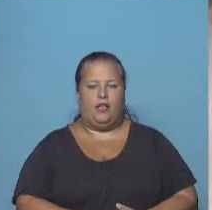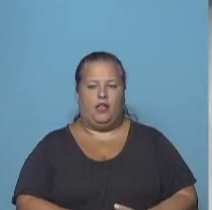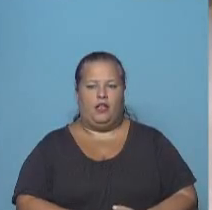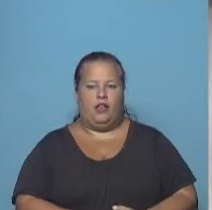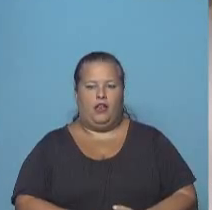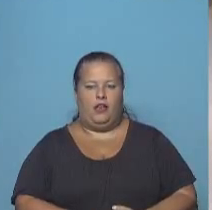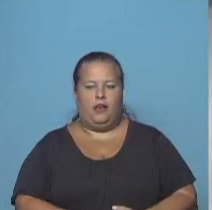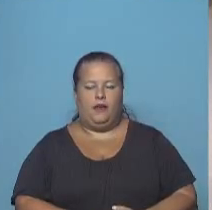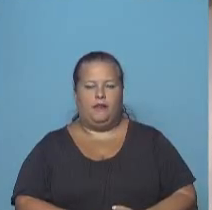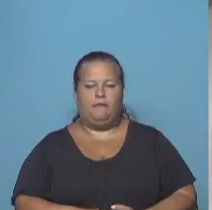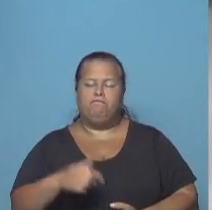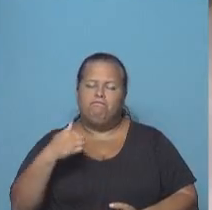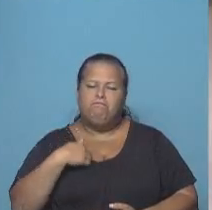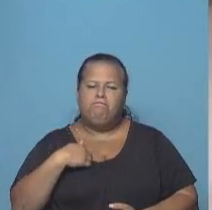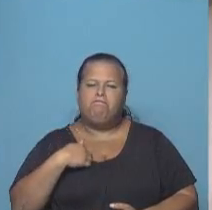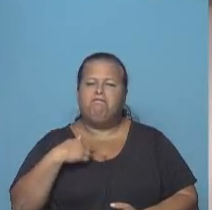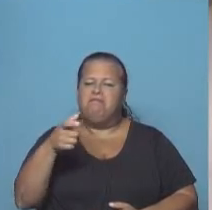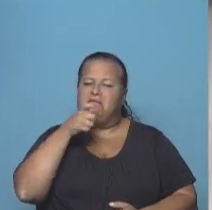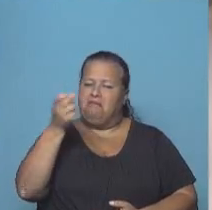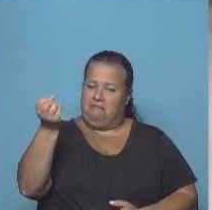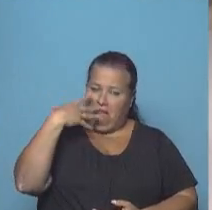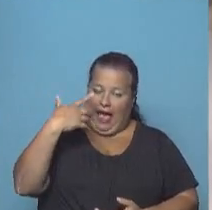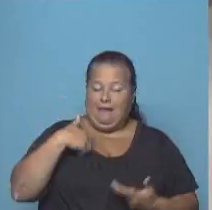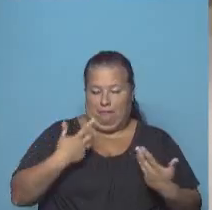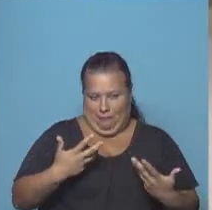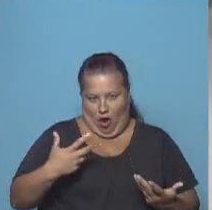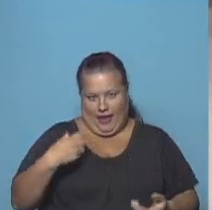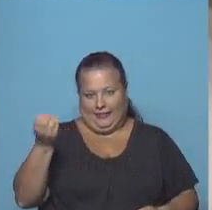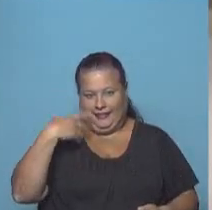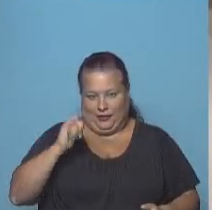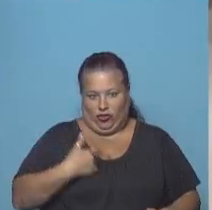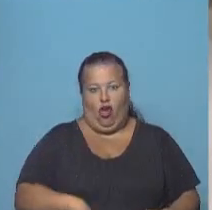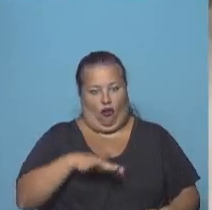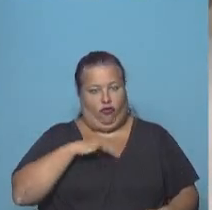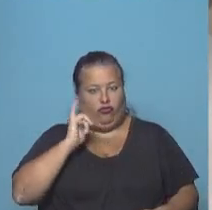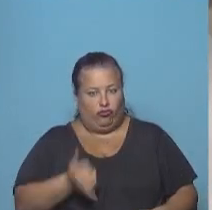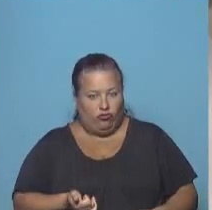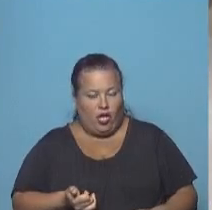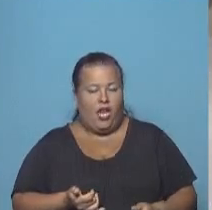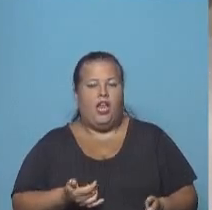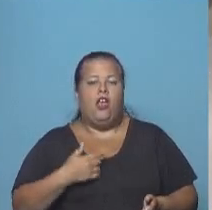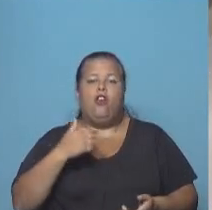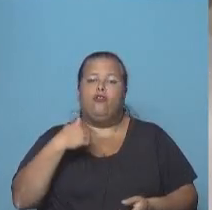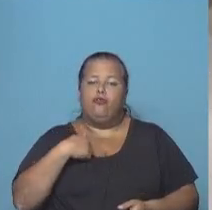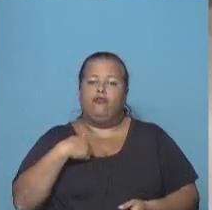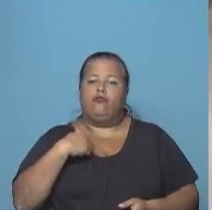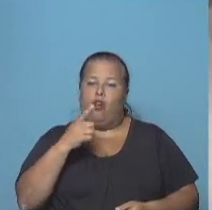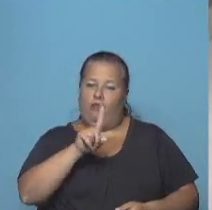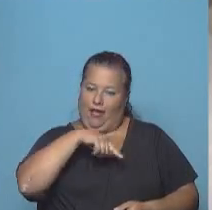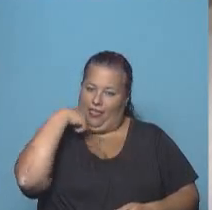ella a mí más que ese insulto que me molesta me agravia desde ya y se lo